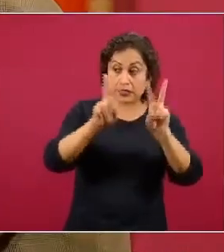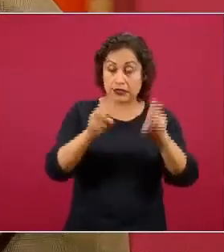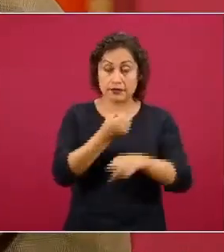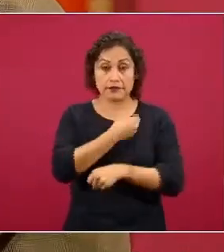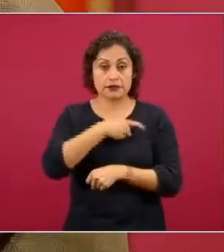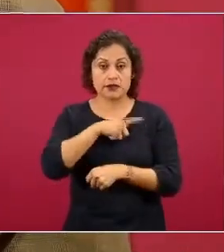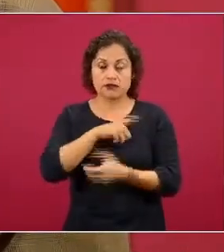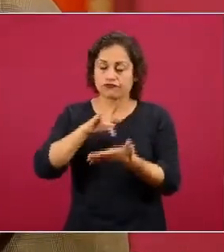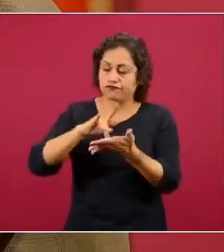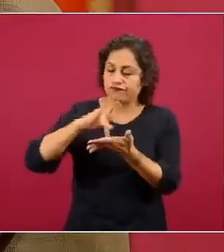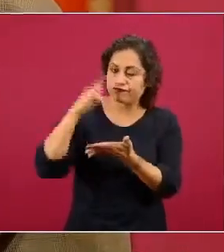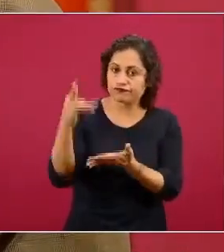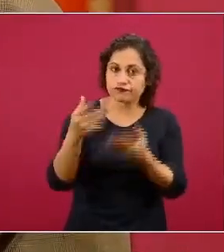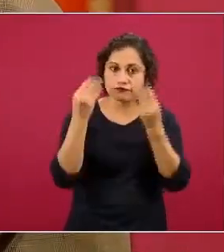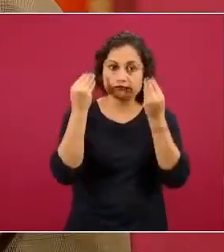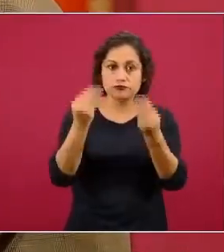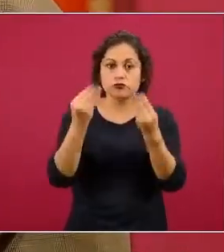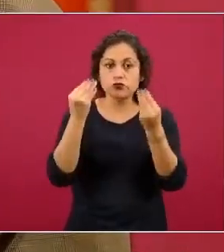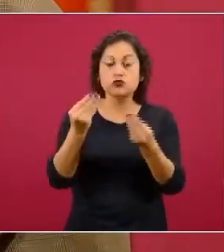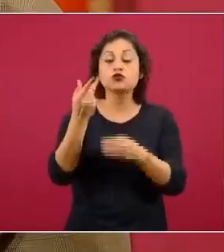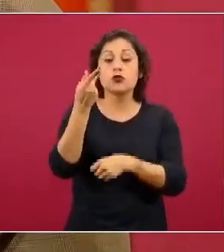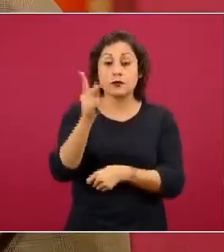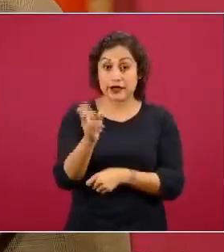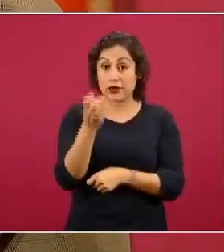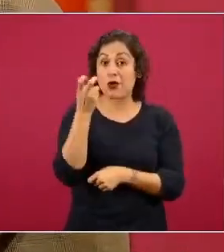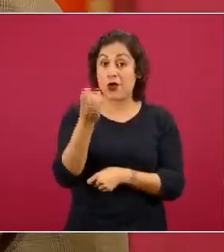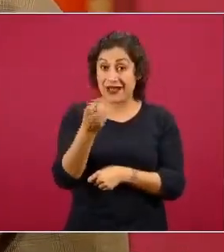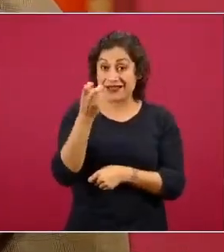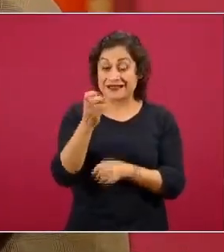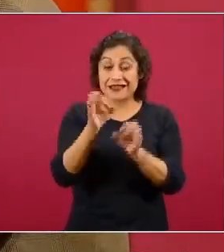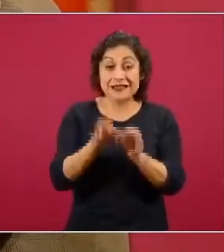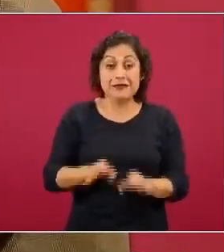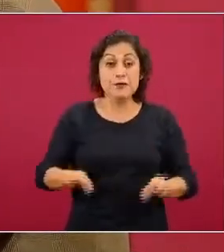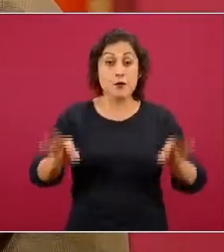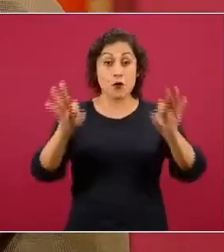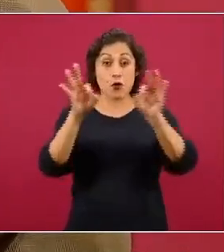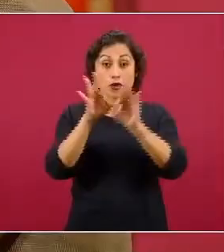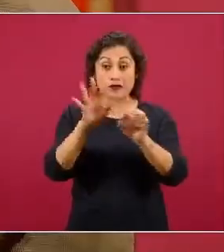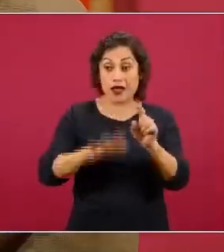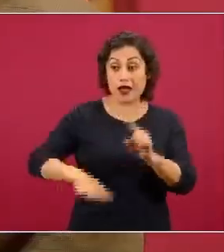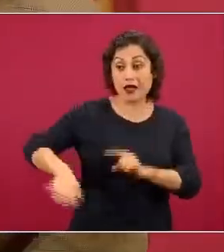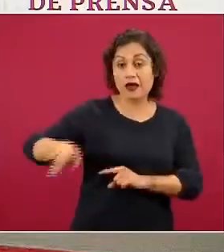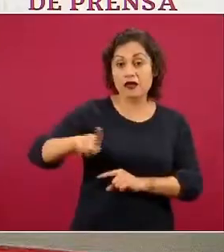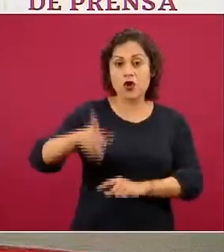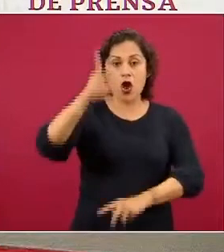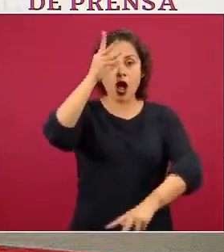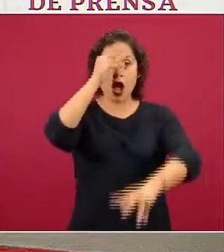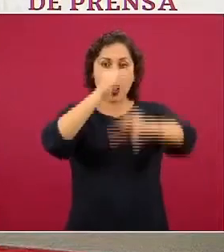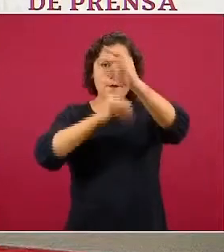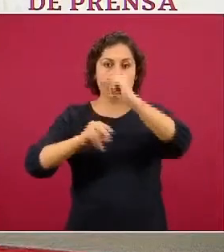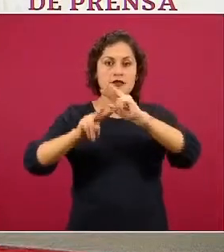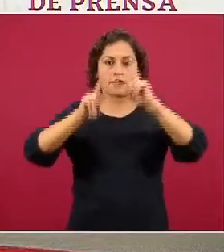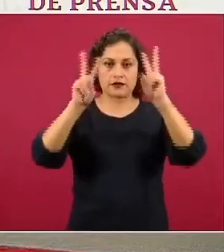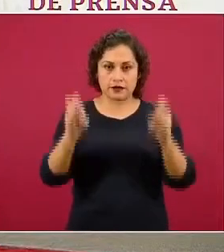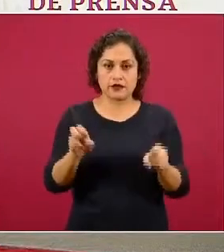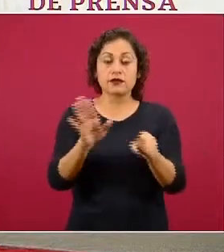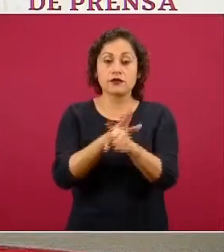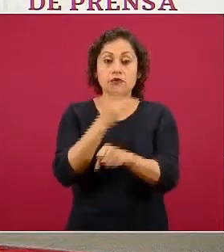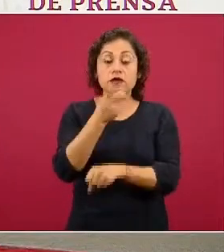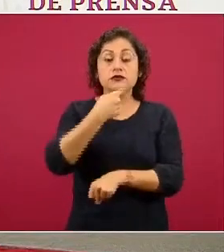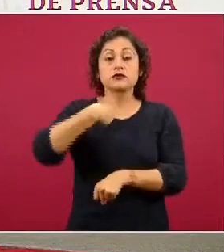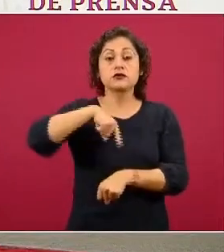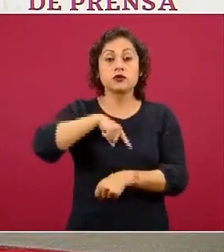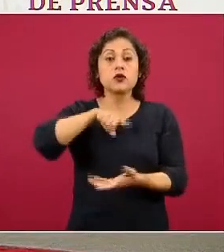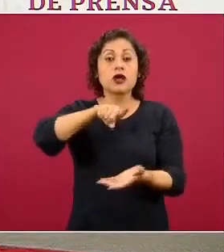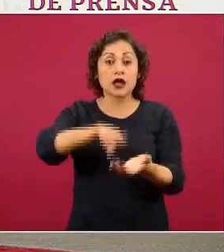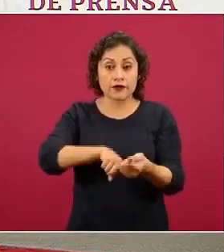es uno de los puntos críticos, tener personal capacitado, ¿no? Entonces también tenemos estos grandes equipos y estas redes de equipos